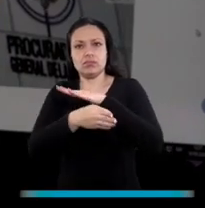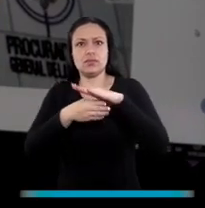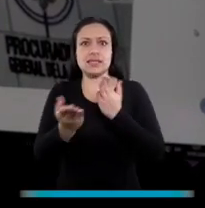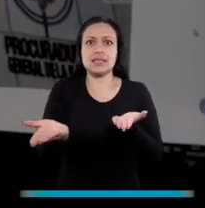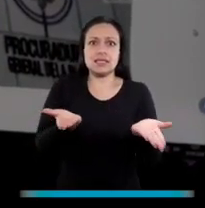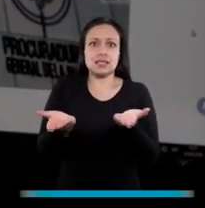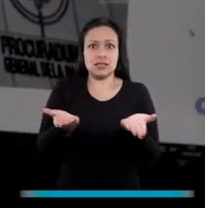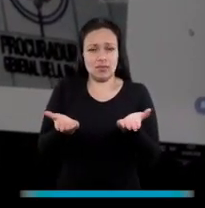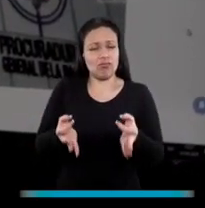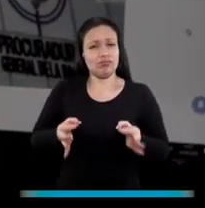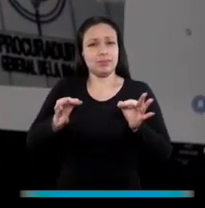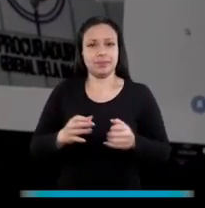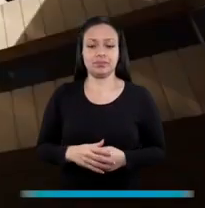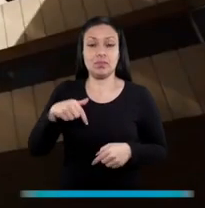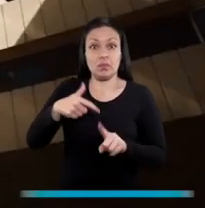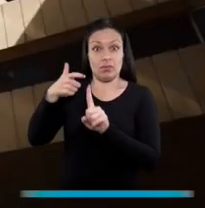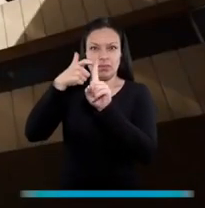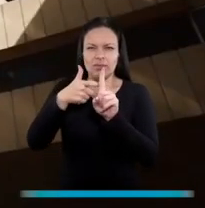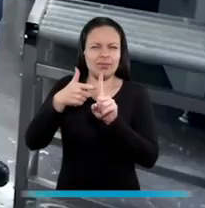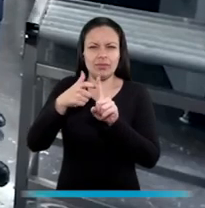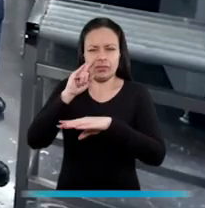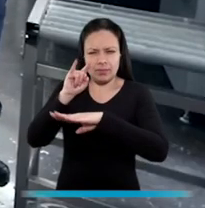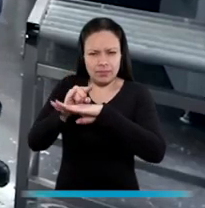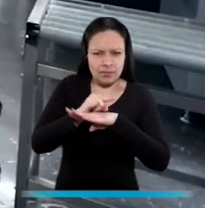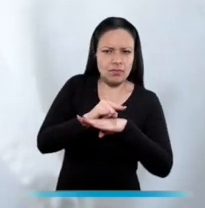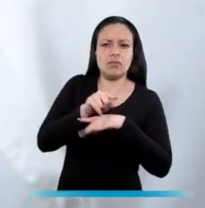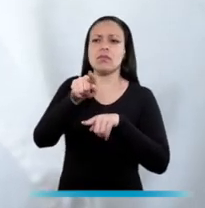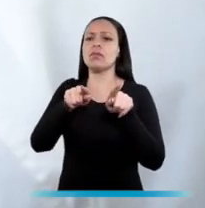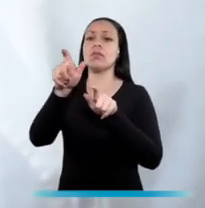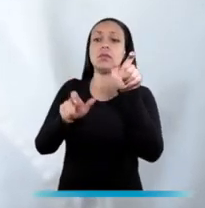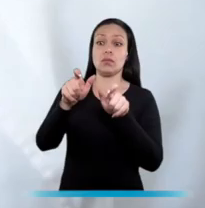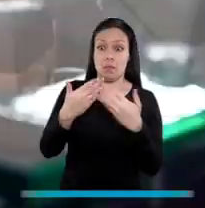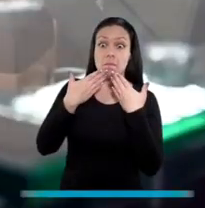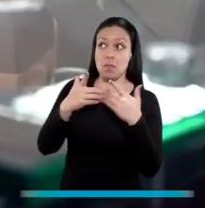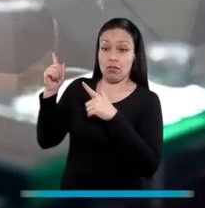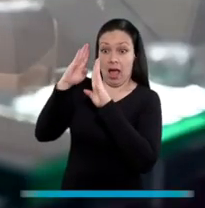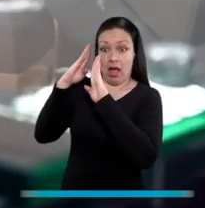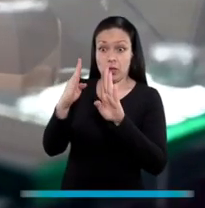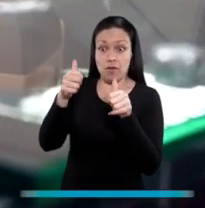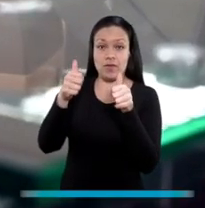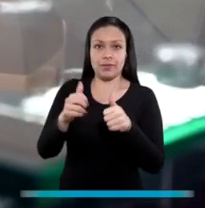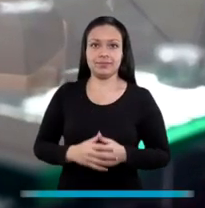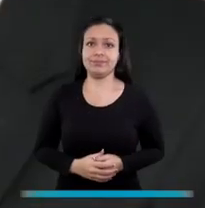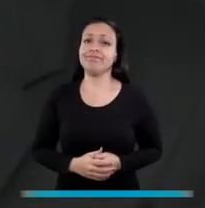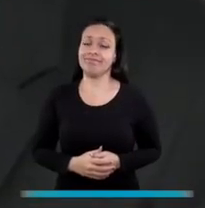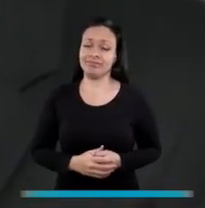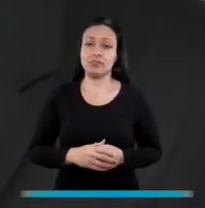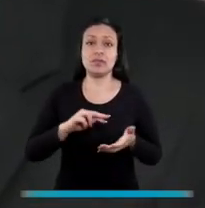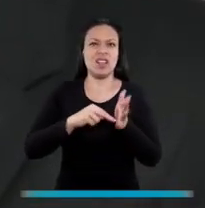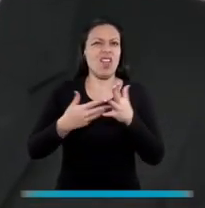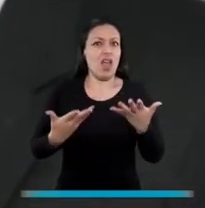que garanticen su vida en condiciones dignas. La PROCU vigila y hace seguimiento para que los ciudadanos reciban la atención necesaria. Y